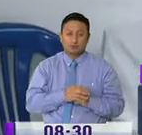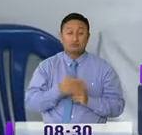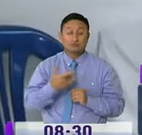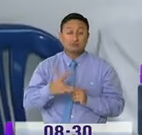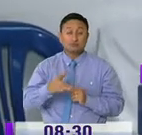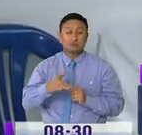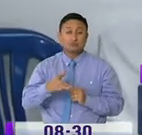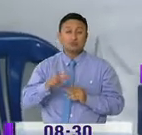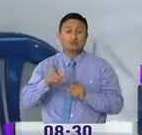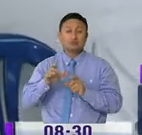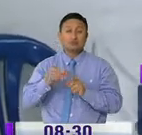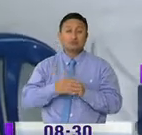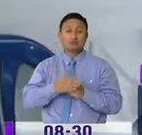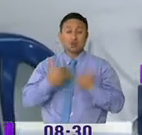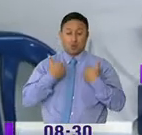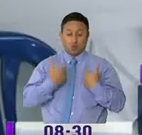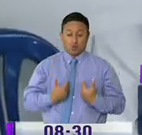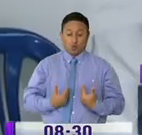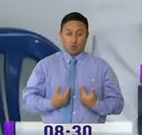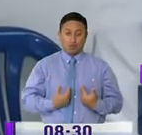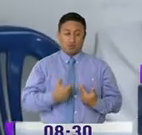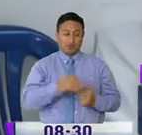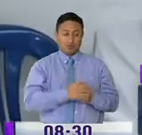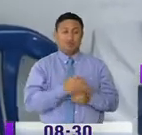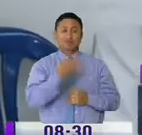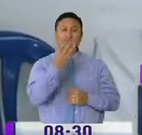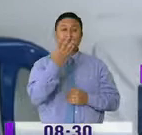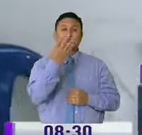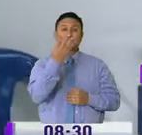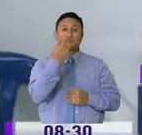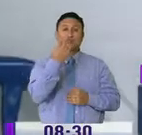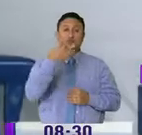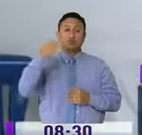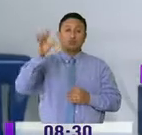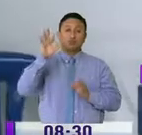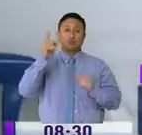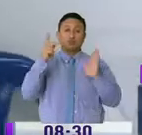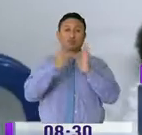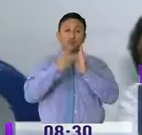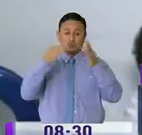científicamente en el cuerpo del ser humano se encuentran 14 meridianos, en que se encuentran